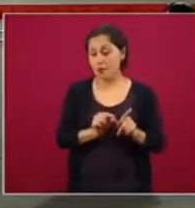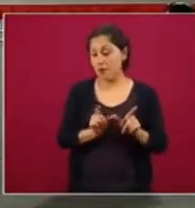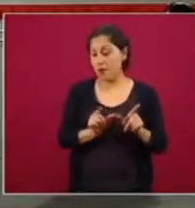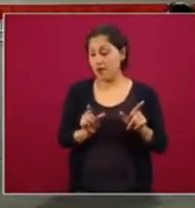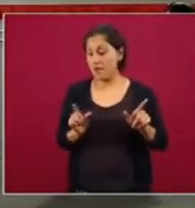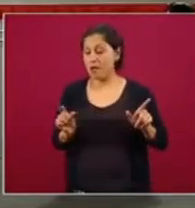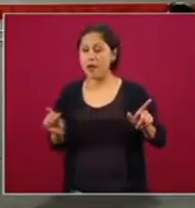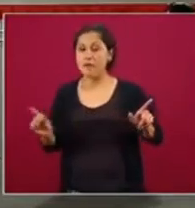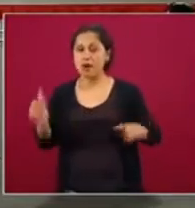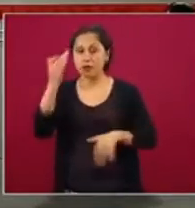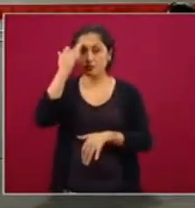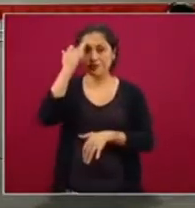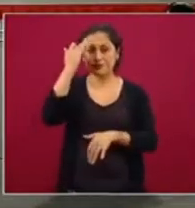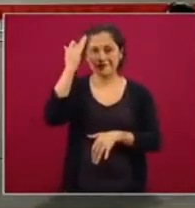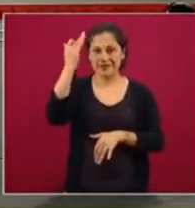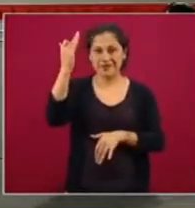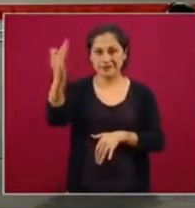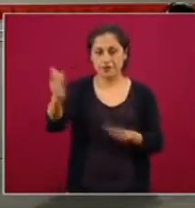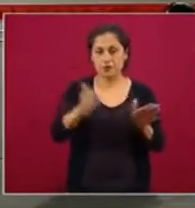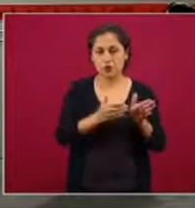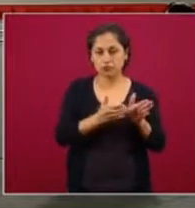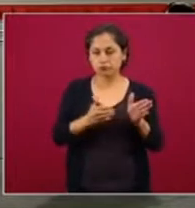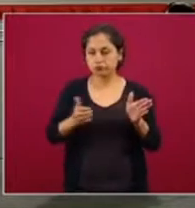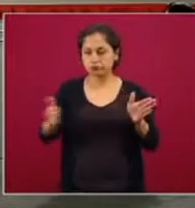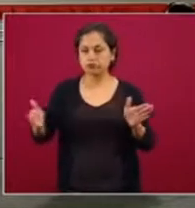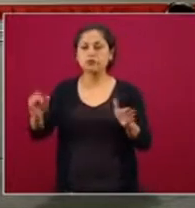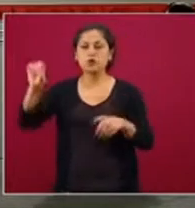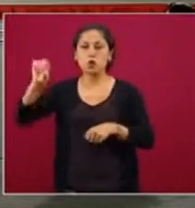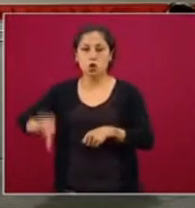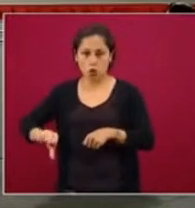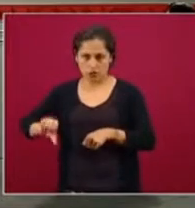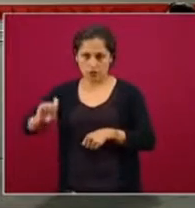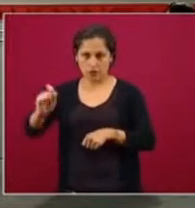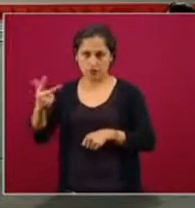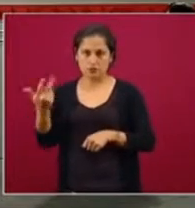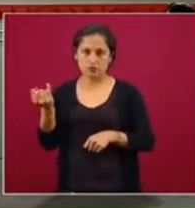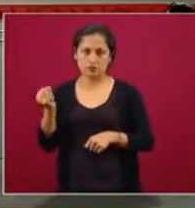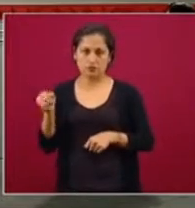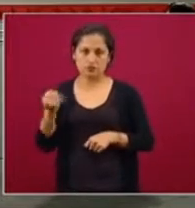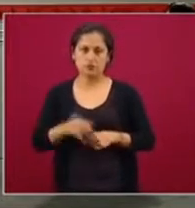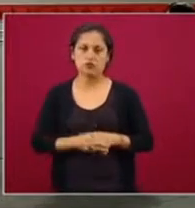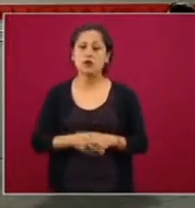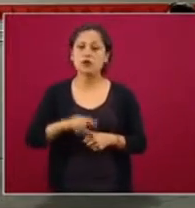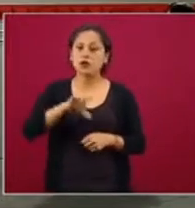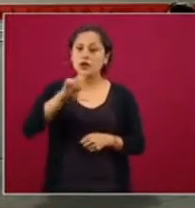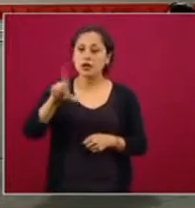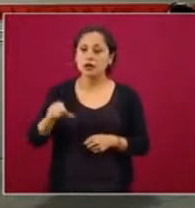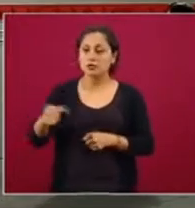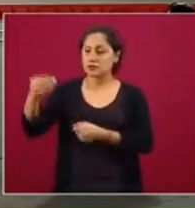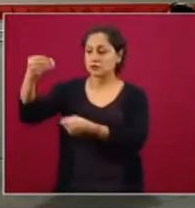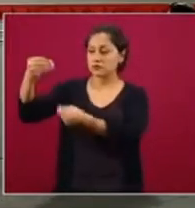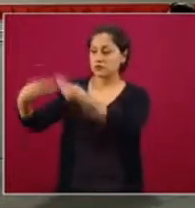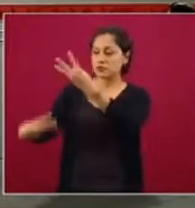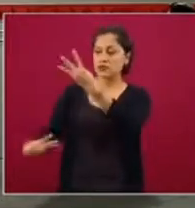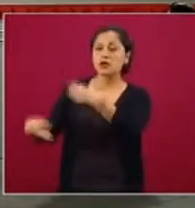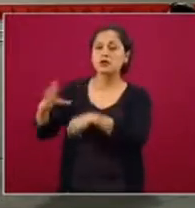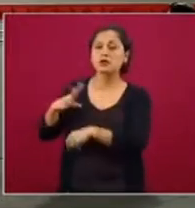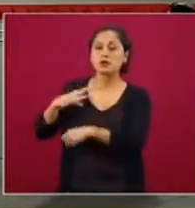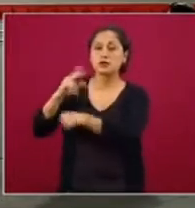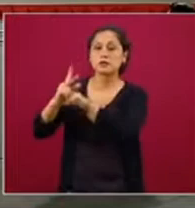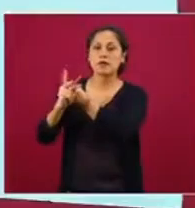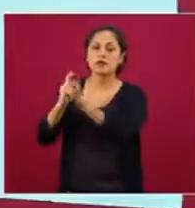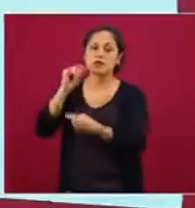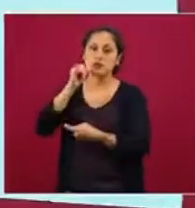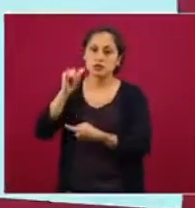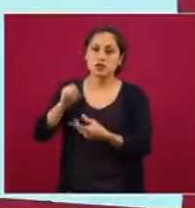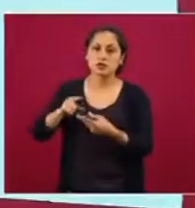hoy. Y aquí se ve una lista de países que hemos seleccionado para comparación: Italia, México,